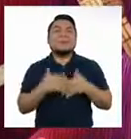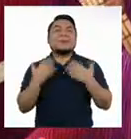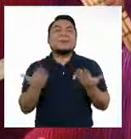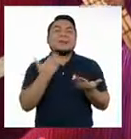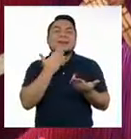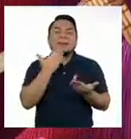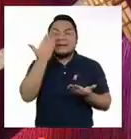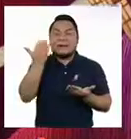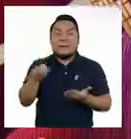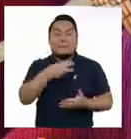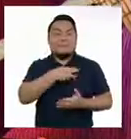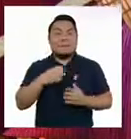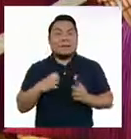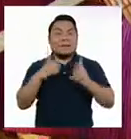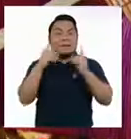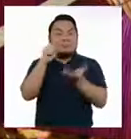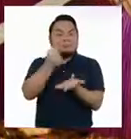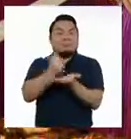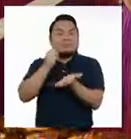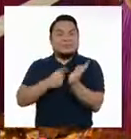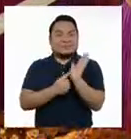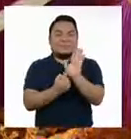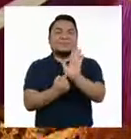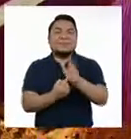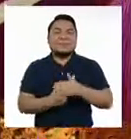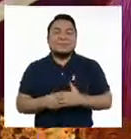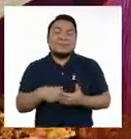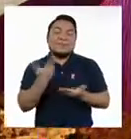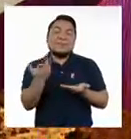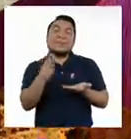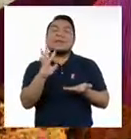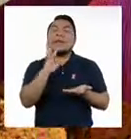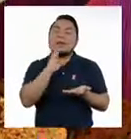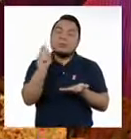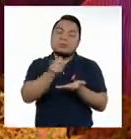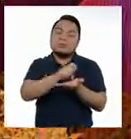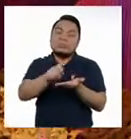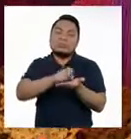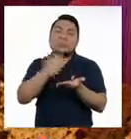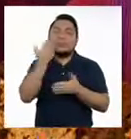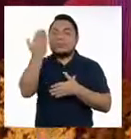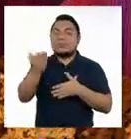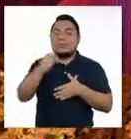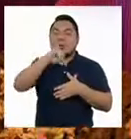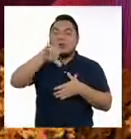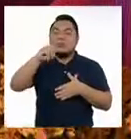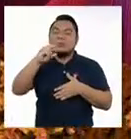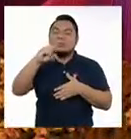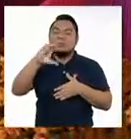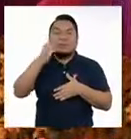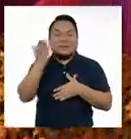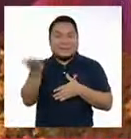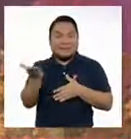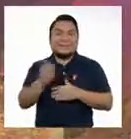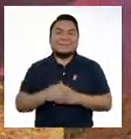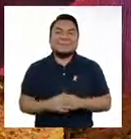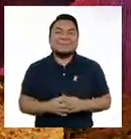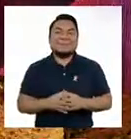recopilado por el Ministerio de Educación, narrado y musicalizado por Jorge Abuelo Miranda.